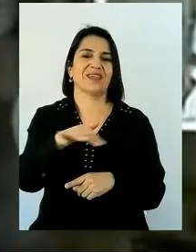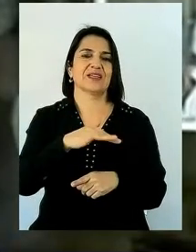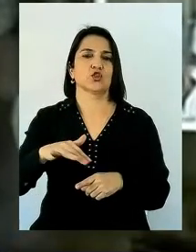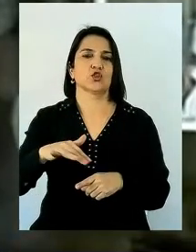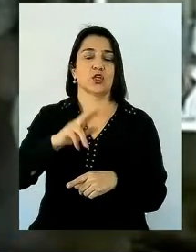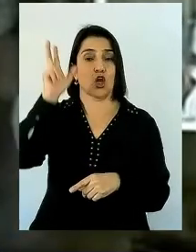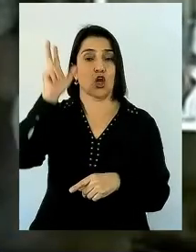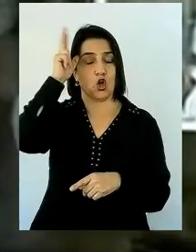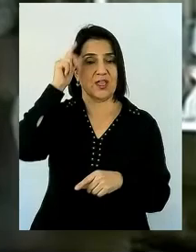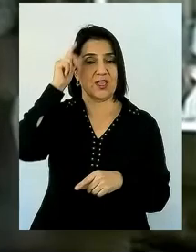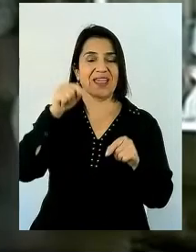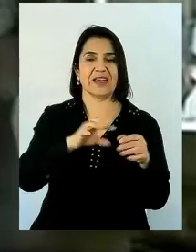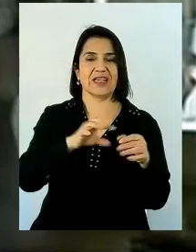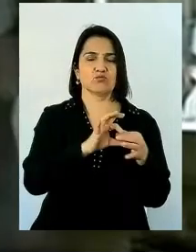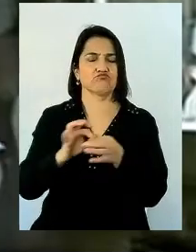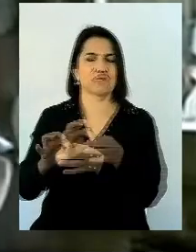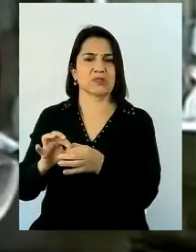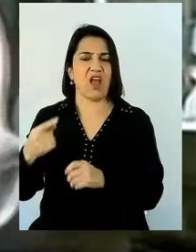muy grande sobre